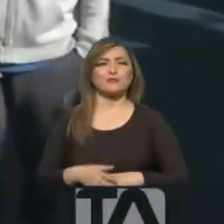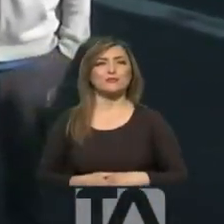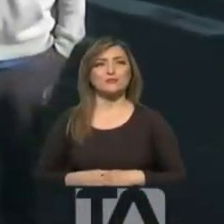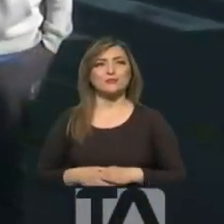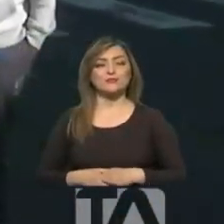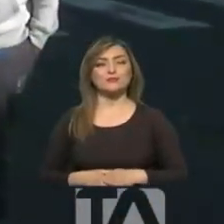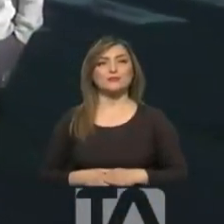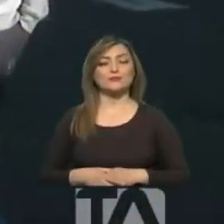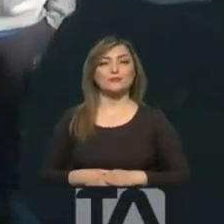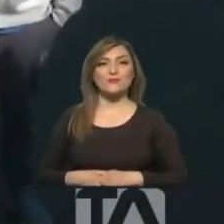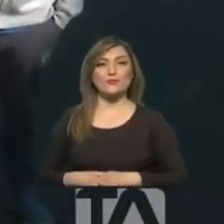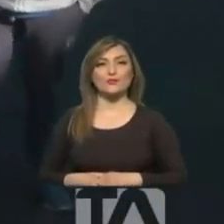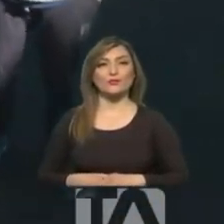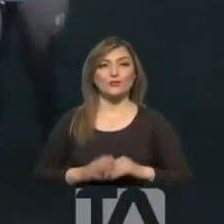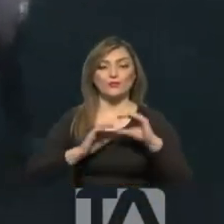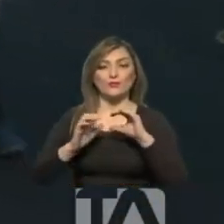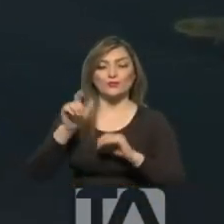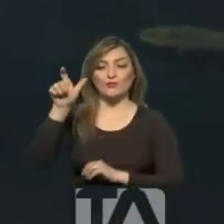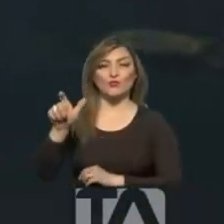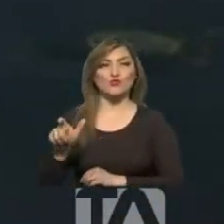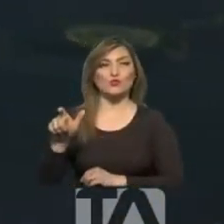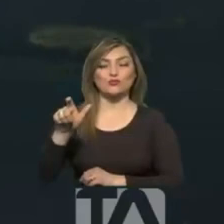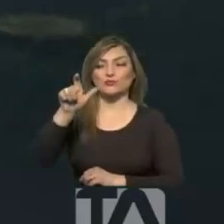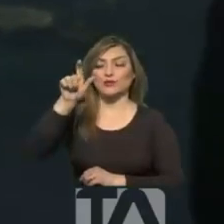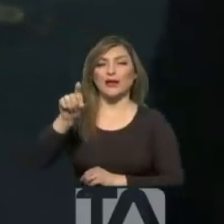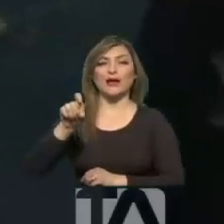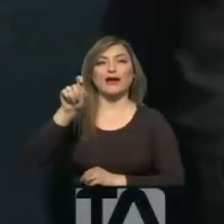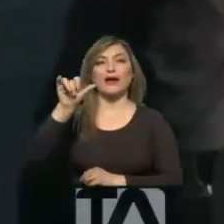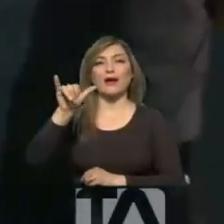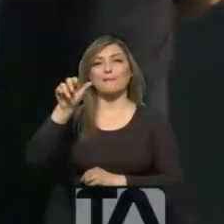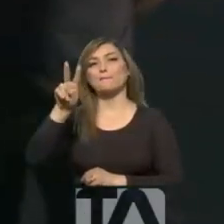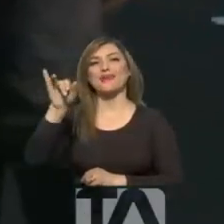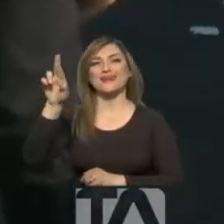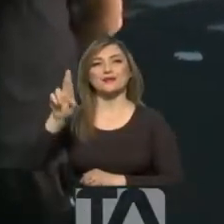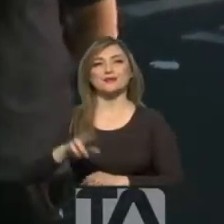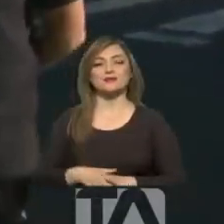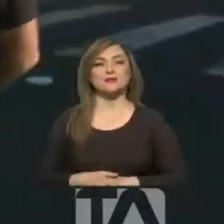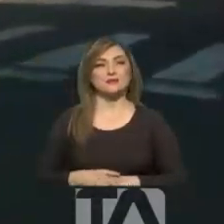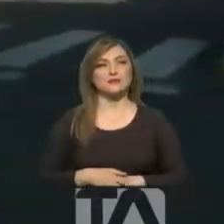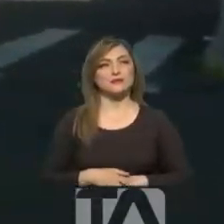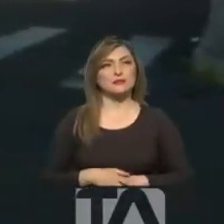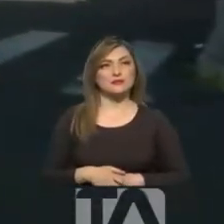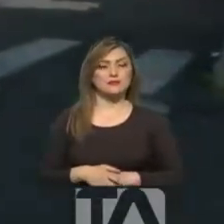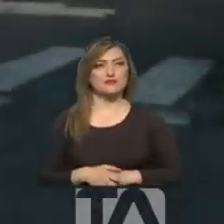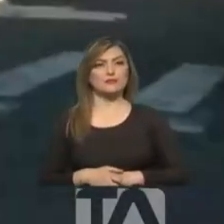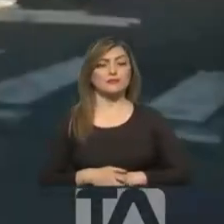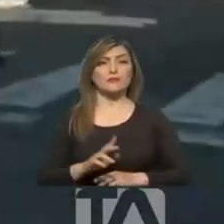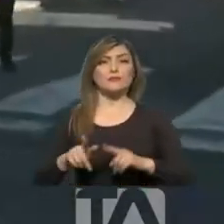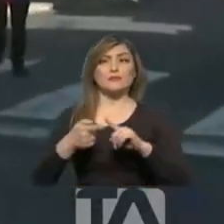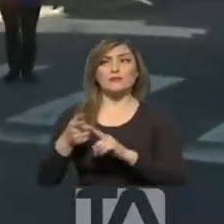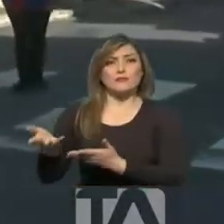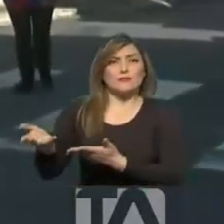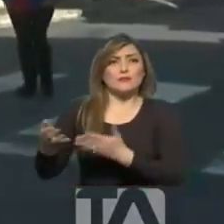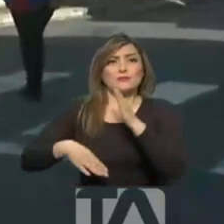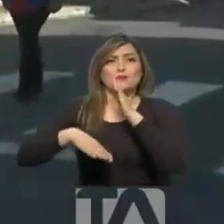a conversar con mi vecino Javier, para que nos cuente más sobre este inconveniente. ¿Está ocurriendo recién o desde cuándo ya se presenta